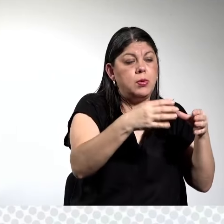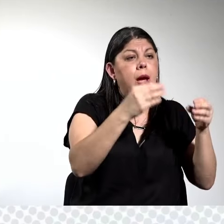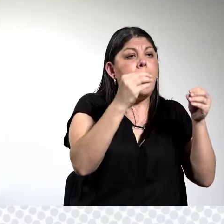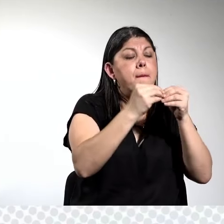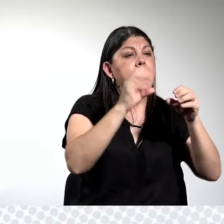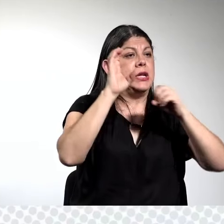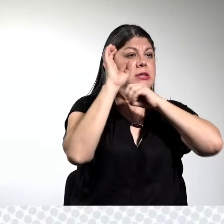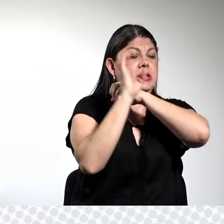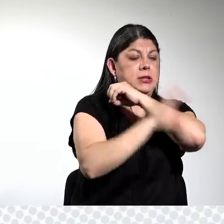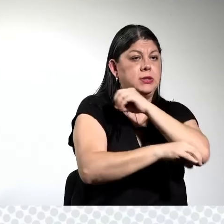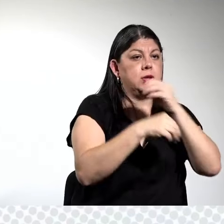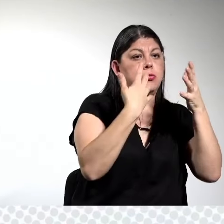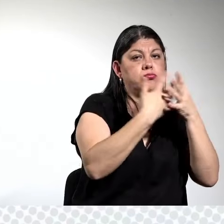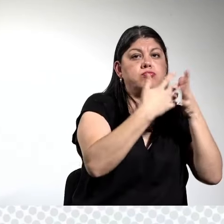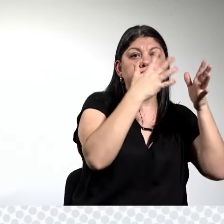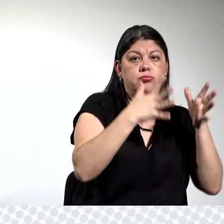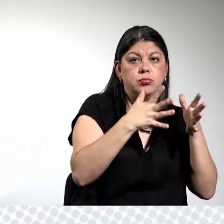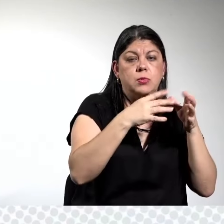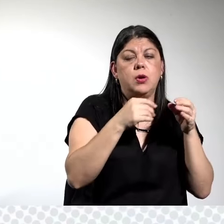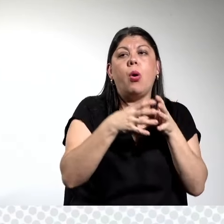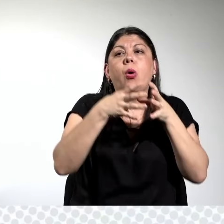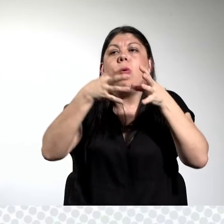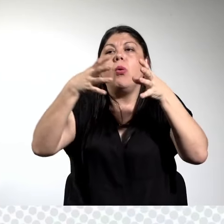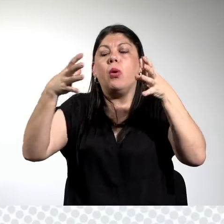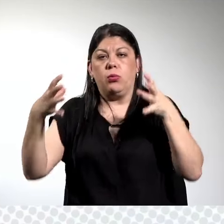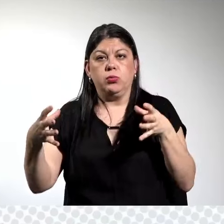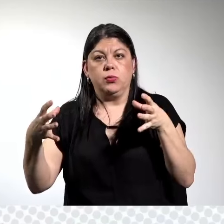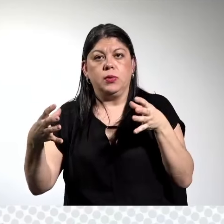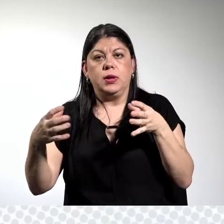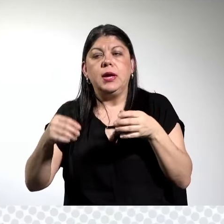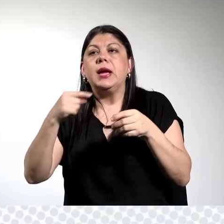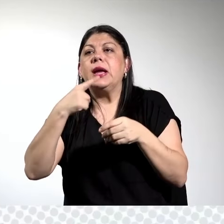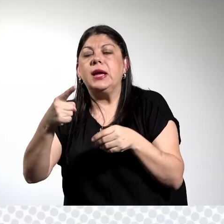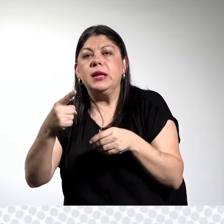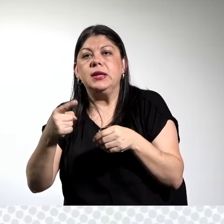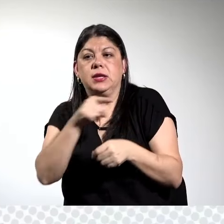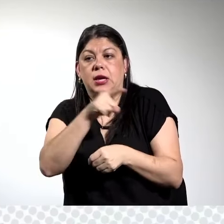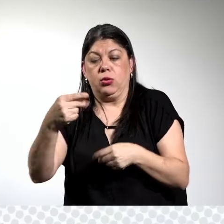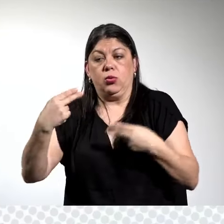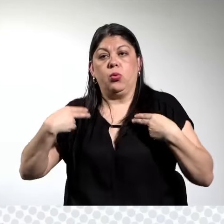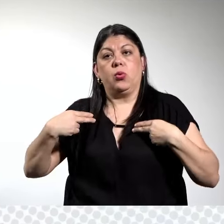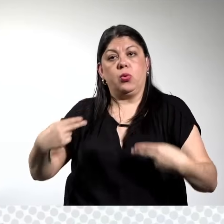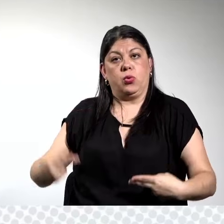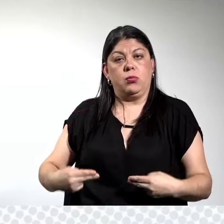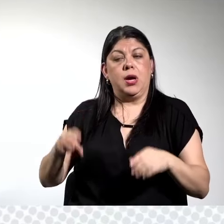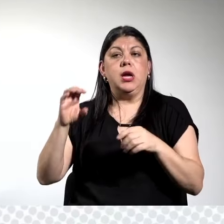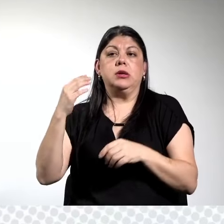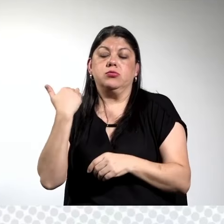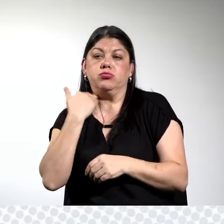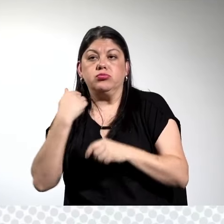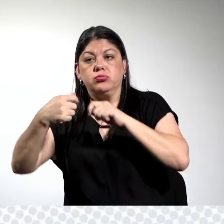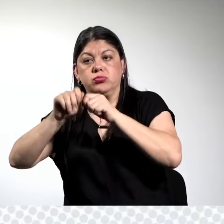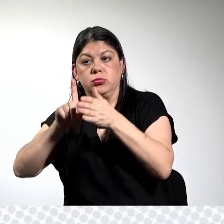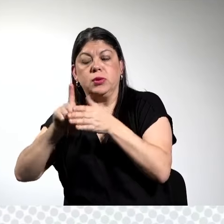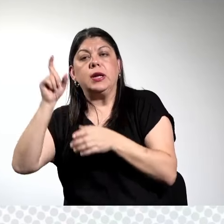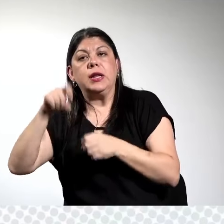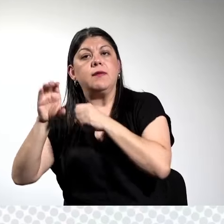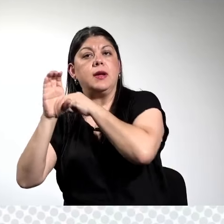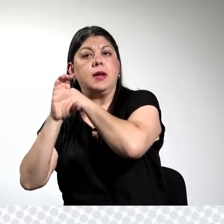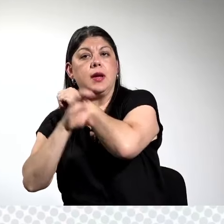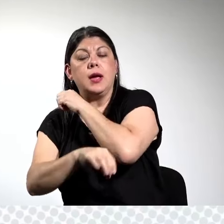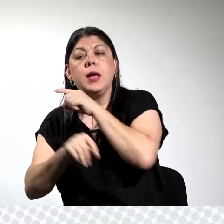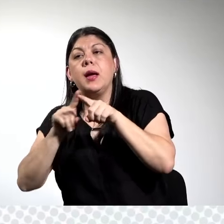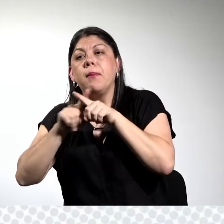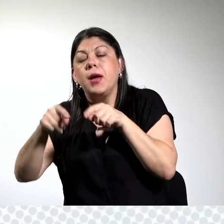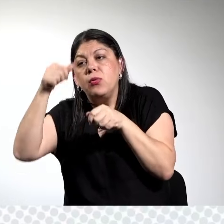mayor castigo para la población privada de libertad y la que afirma que como seres humanos que cometieron un delito deben ser castigados,